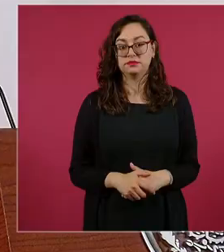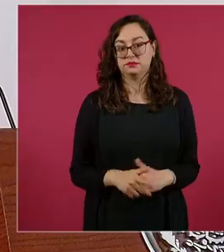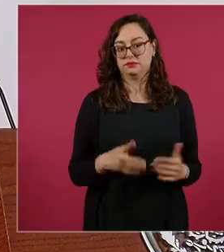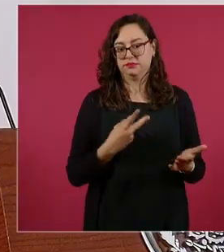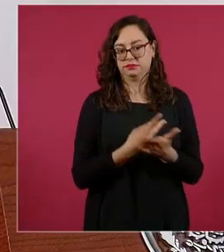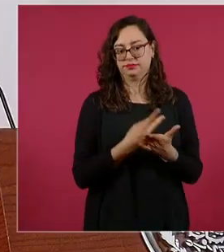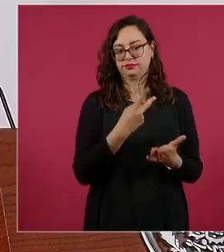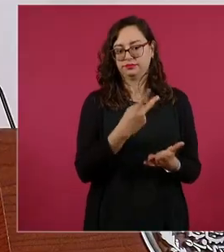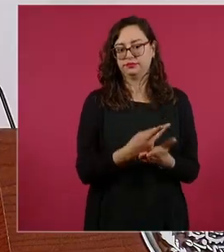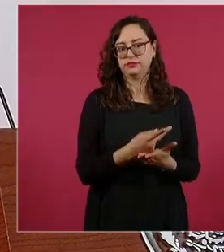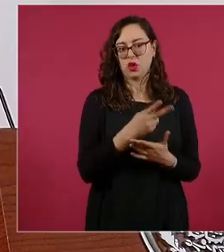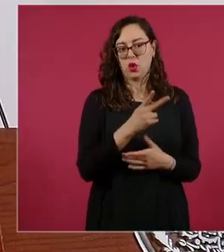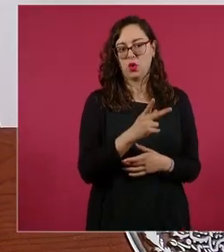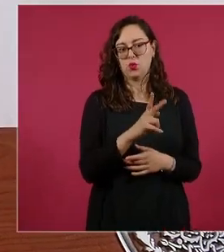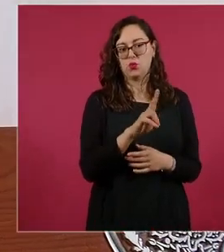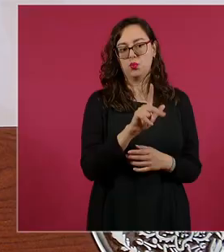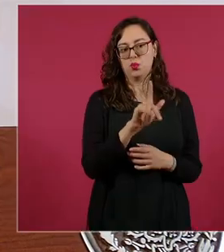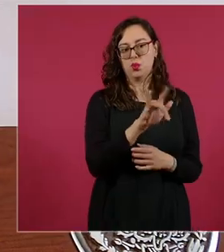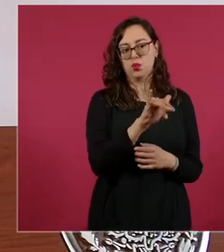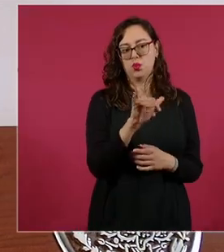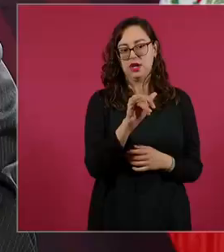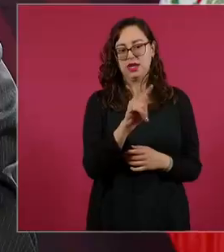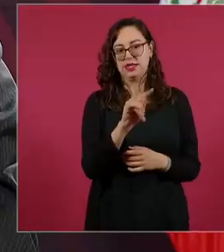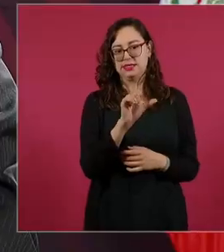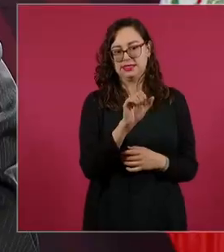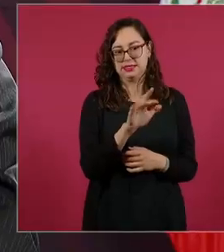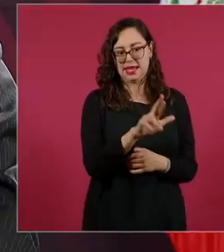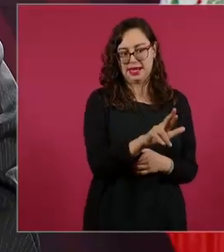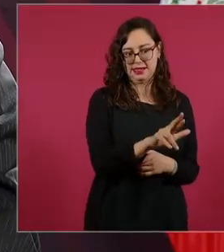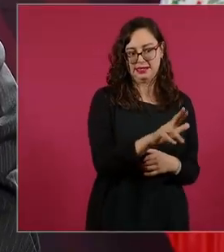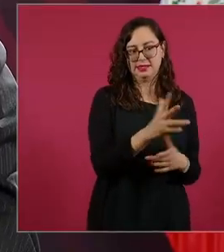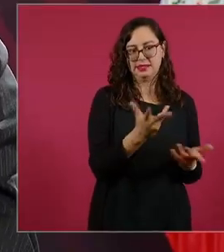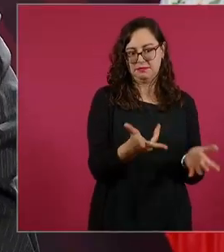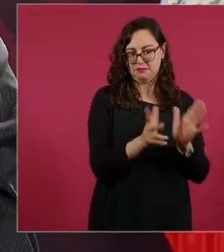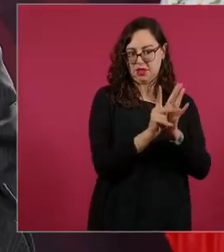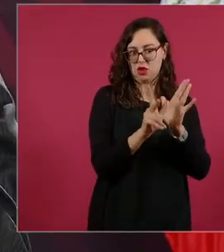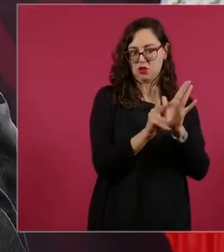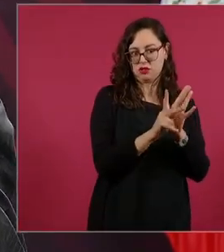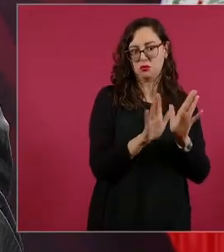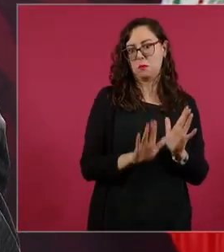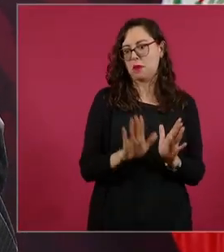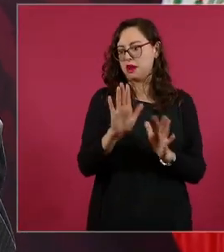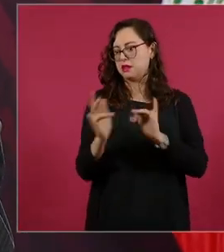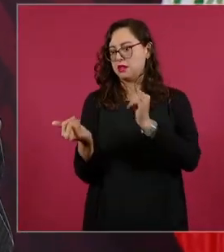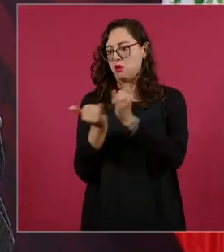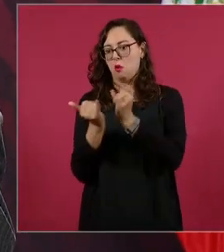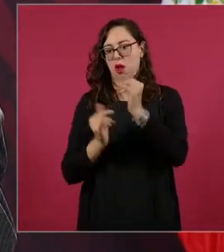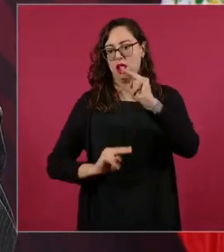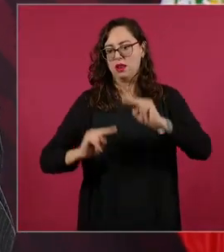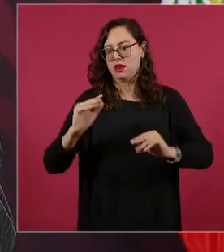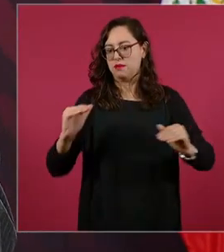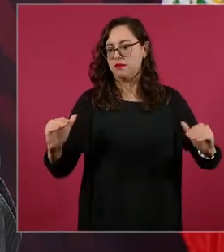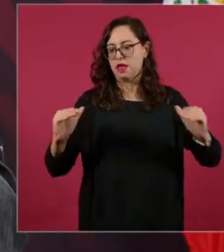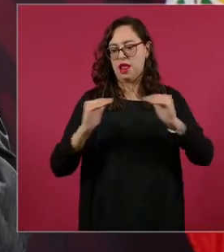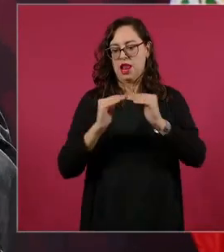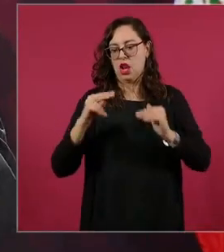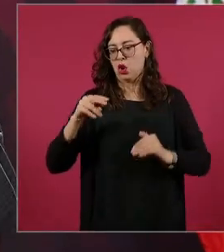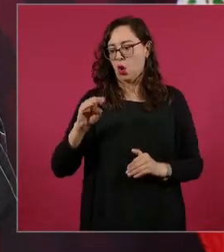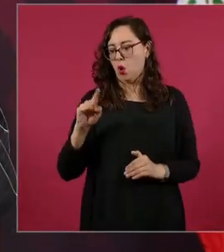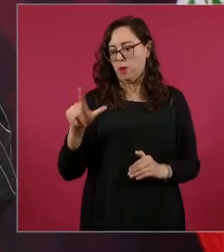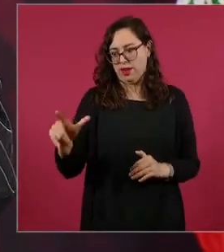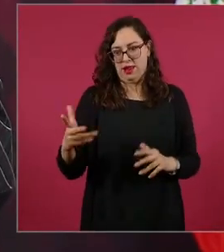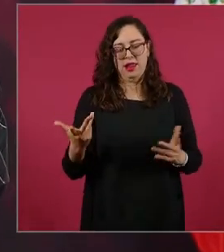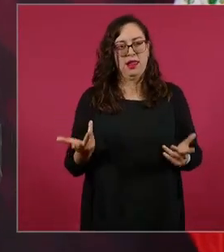de literatura, pero acá es premio Nobel del periodismo. ¿Por qué no pones